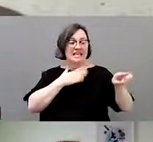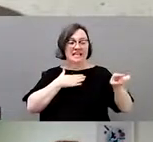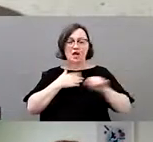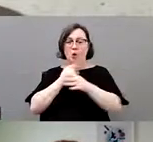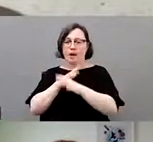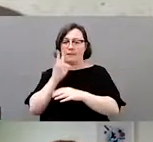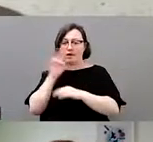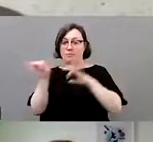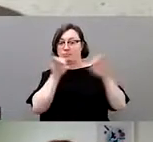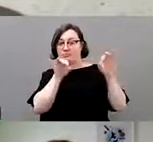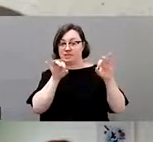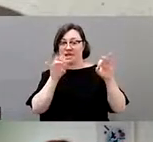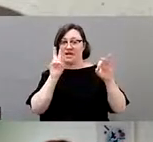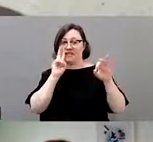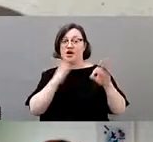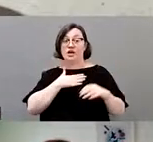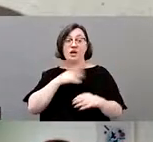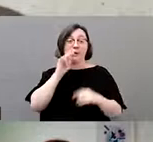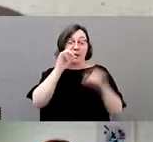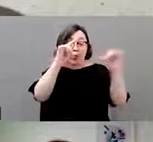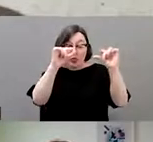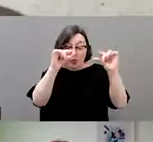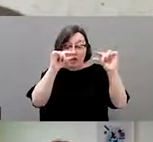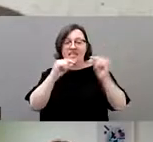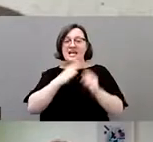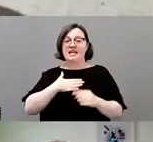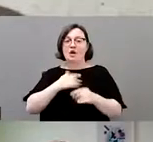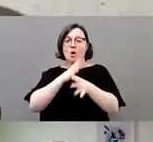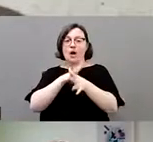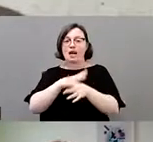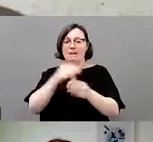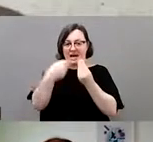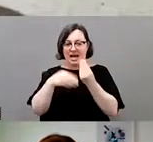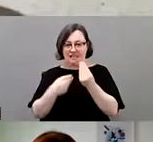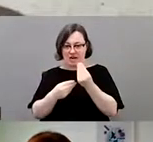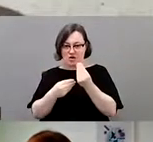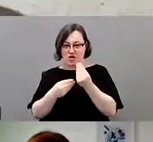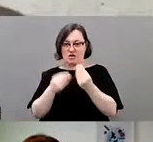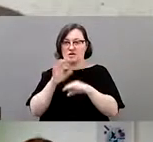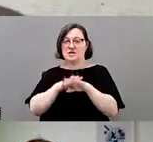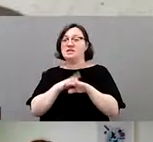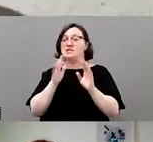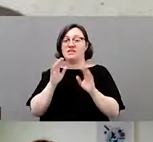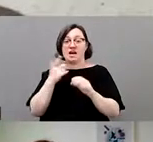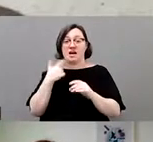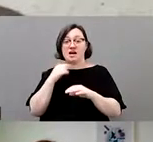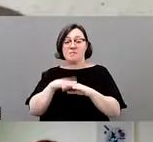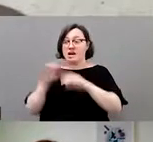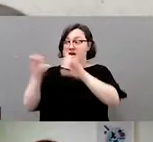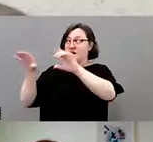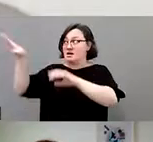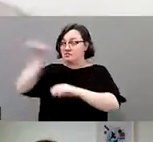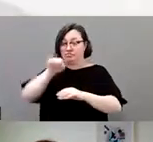que desde aquí aún lo veo, quiero jugar, y le ha puesto plátano, pues le pone todas y para que escoja el plátano.